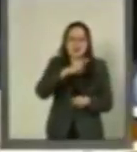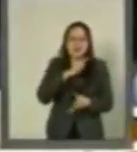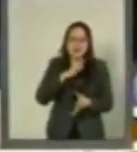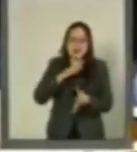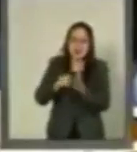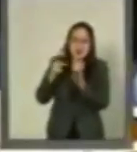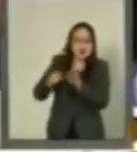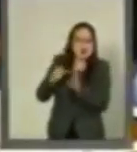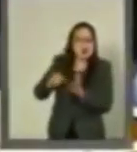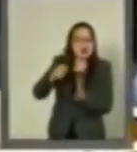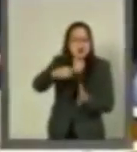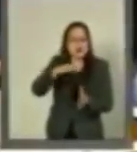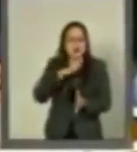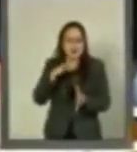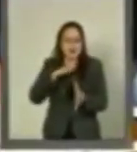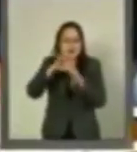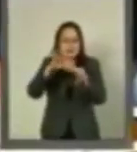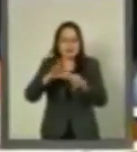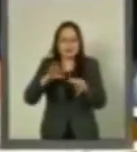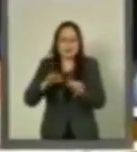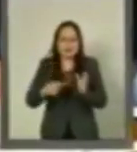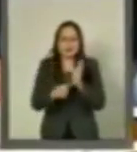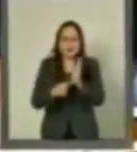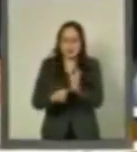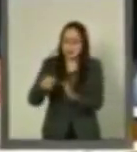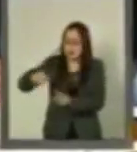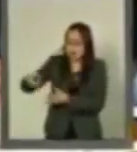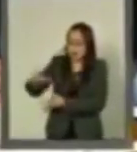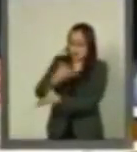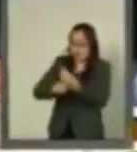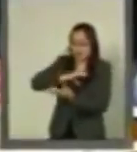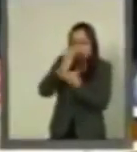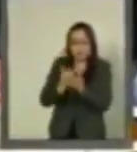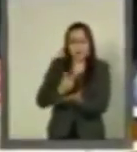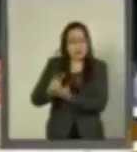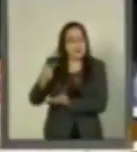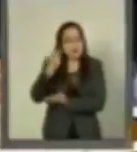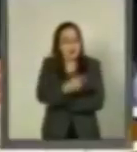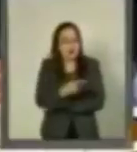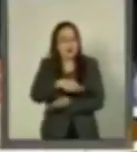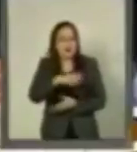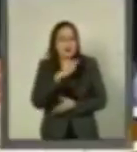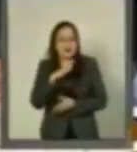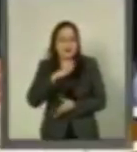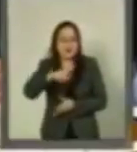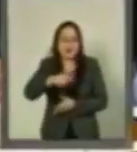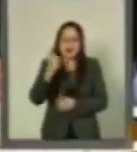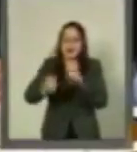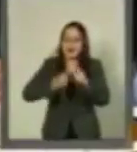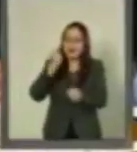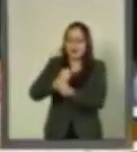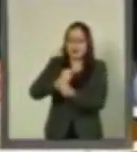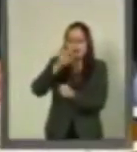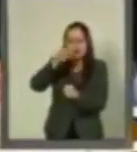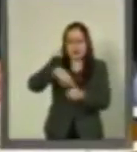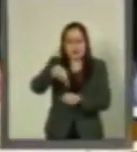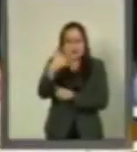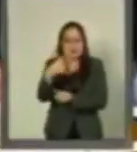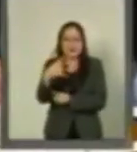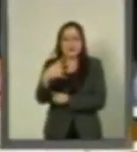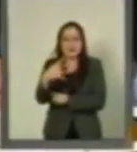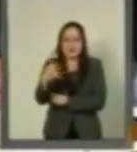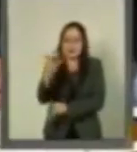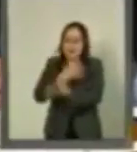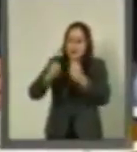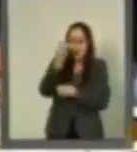son a cambio de lo que usted va a ver a continuación. Un premio entregado en el año 2014 por su lucha contra la trata